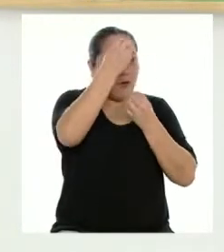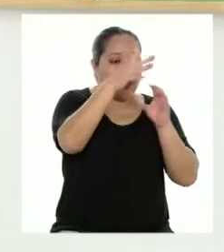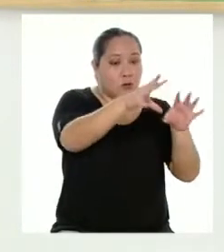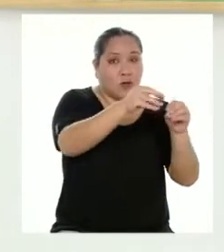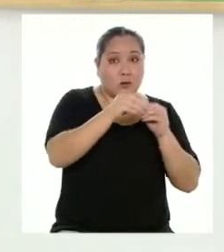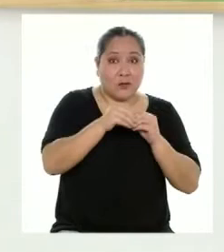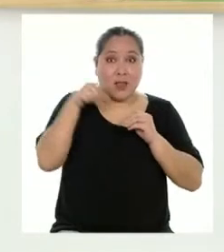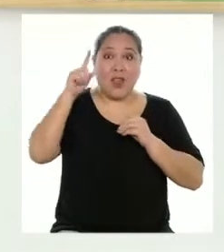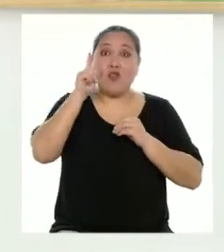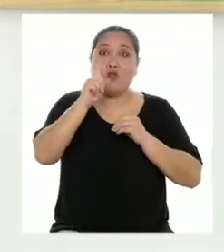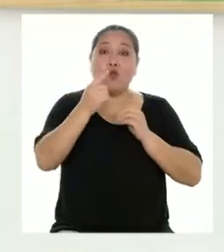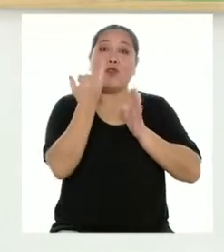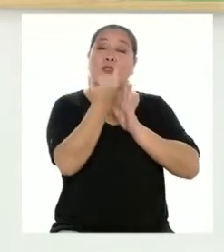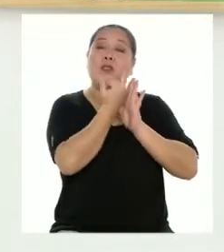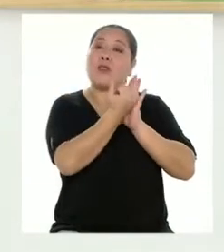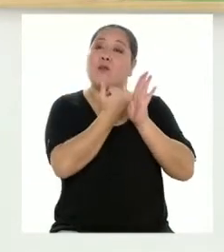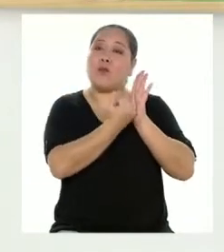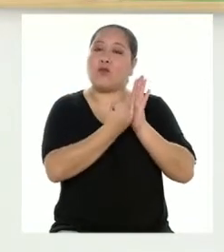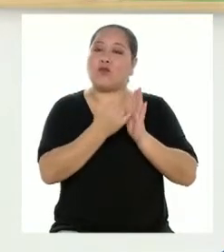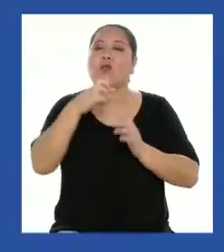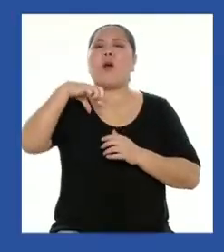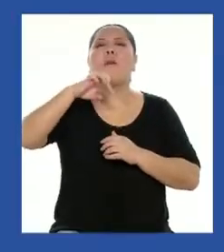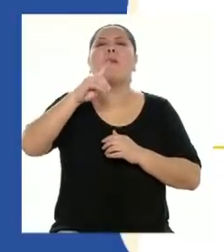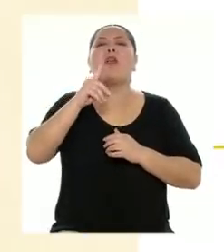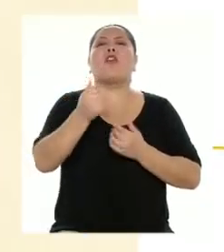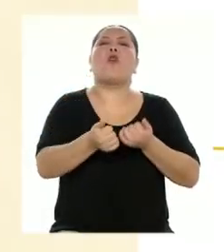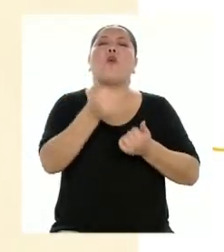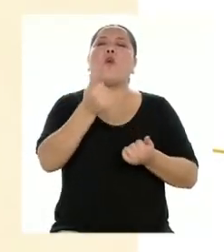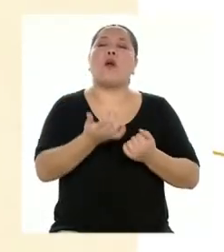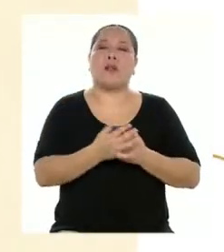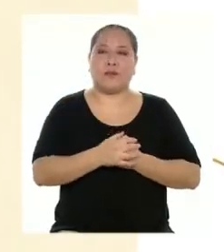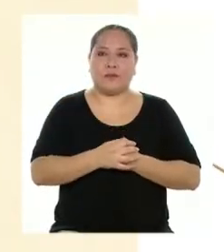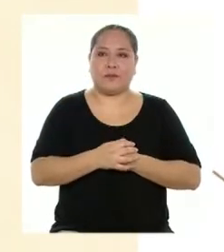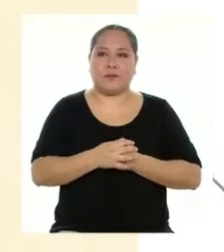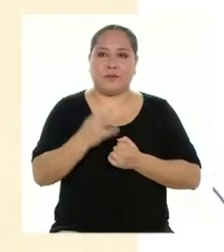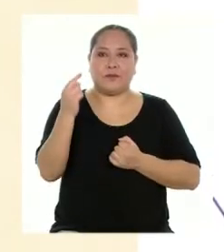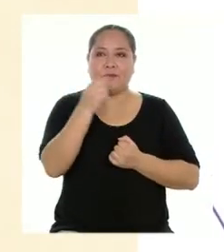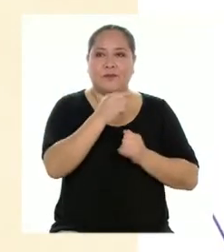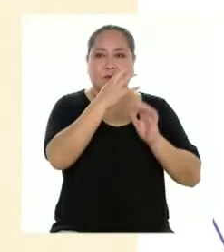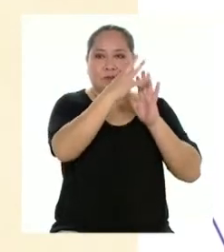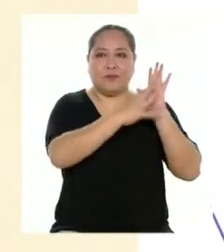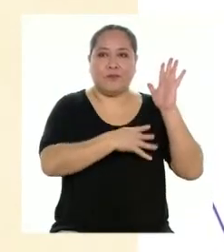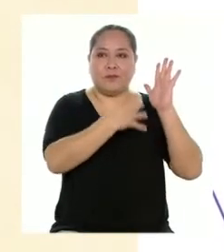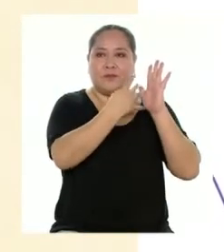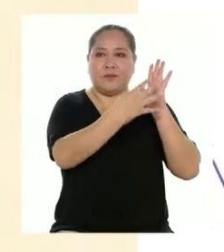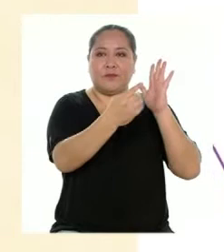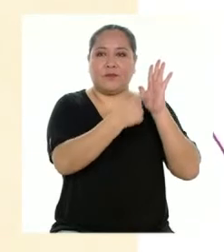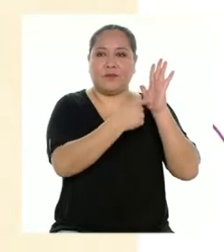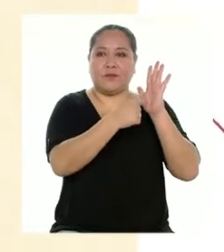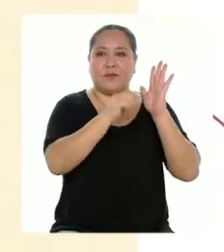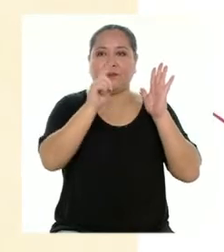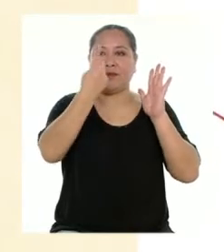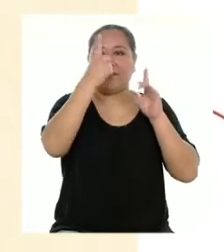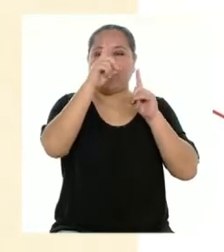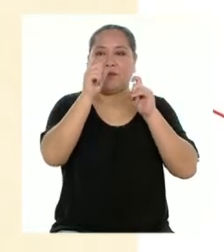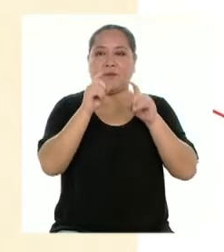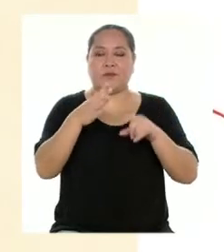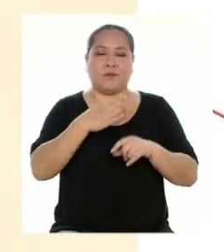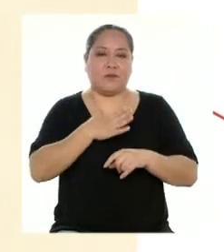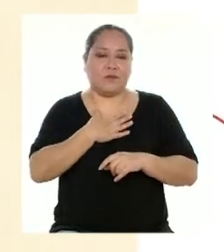son los datos de la tabla de frecuencias de Pedro Carlos? Aquí están las tablas de frecuencias para la primera pregunta de Pedro y